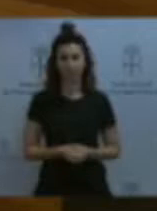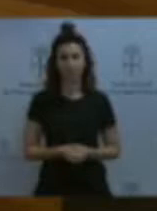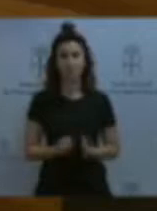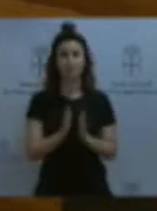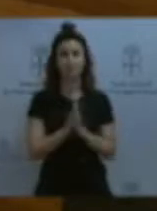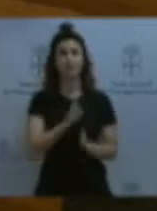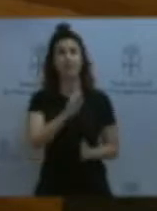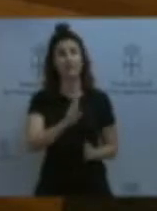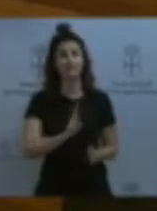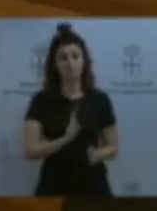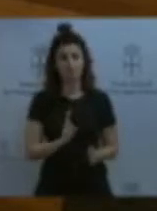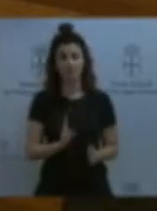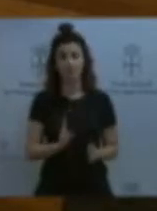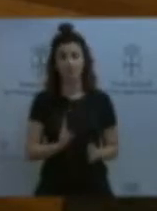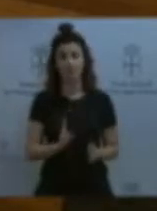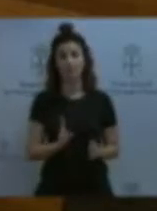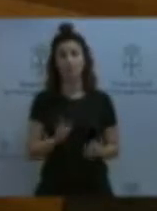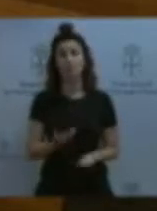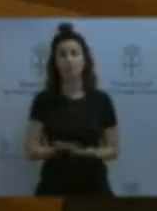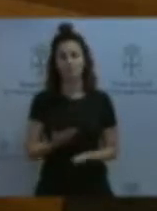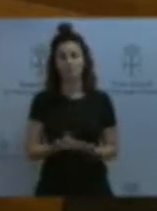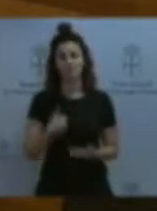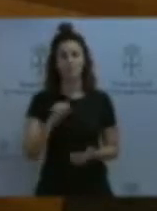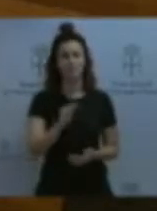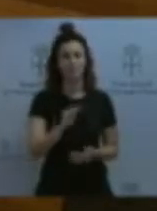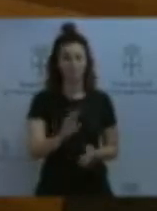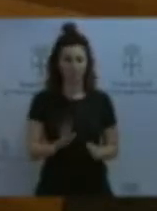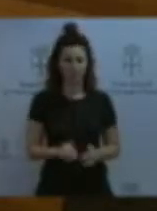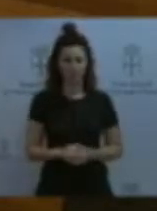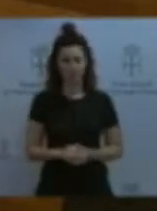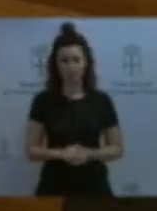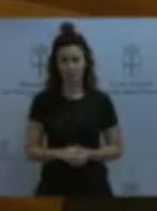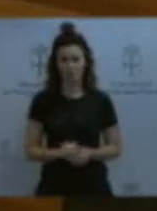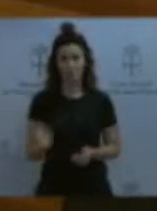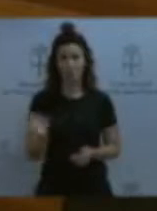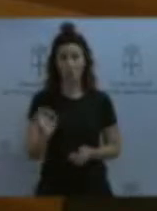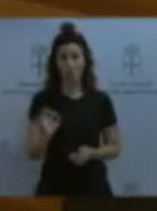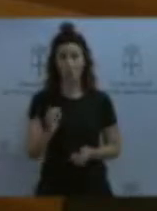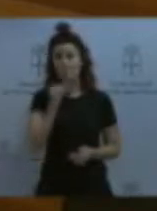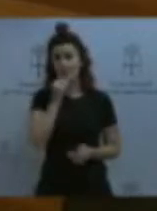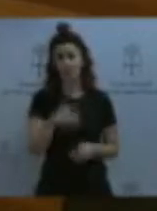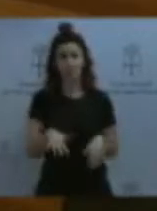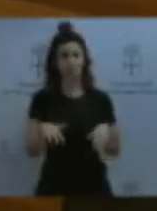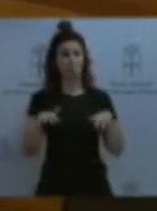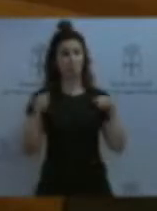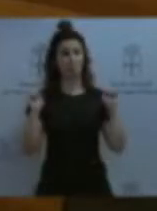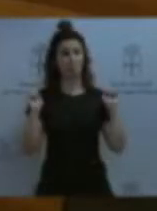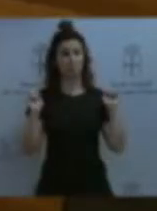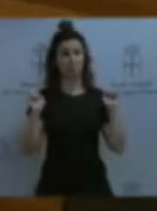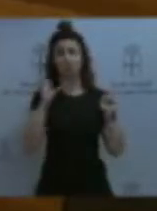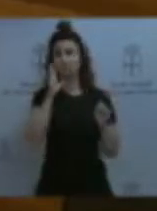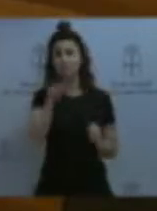pruebas que pedimos, o absténgase para que non pareza que, además de non tener palabra, tamén miente más que